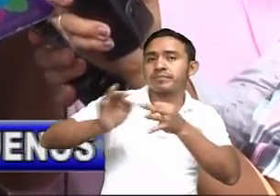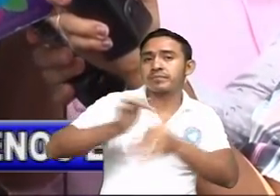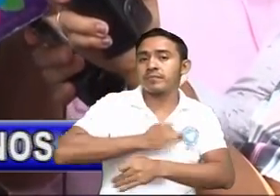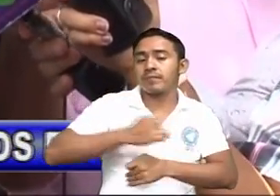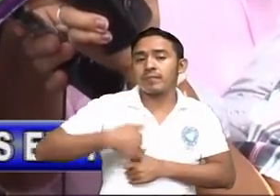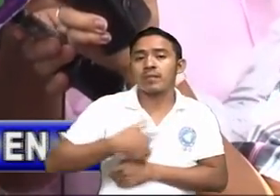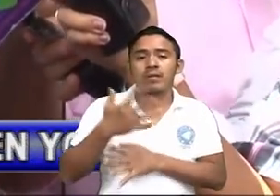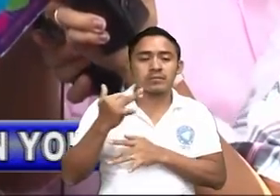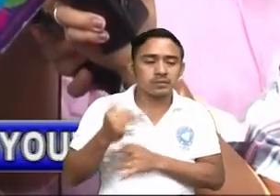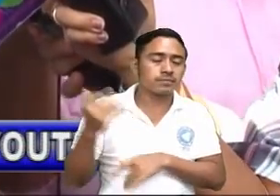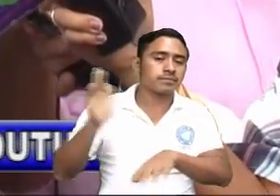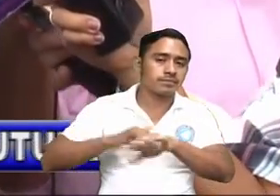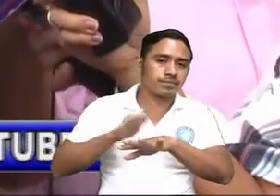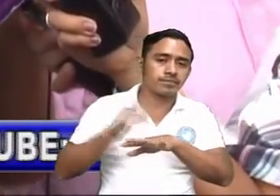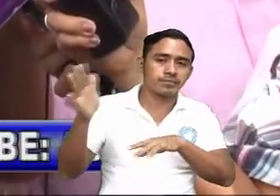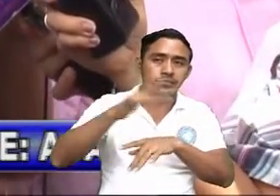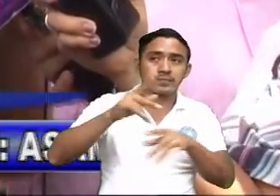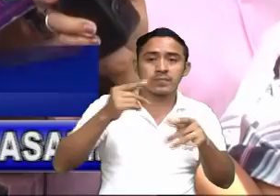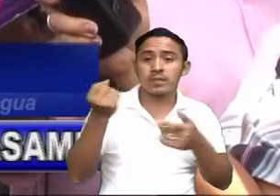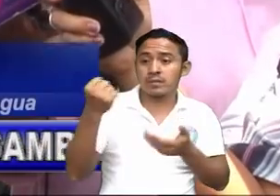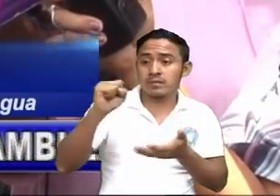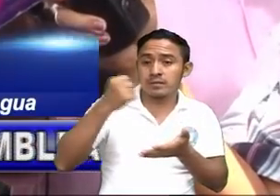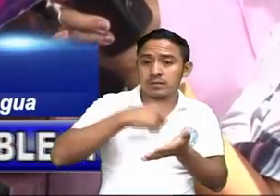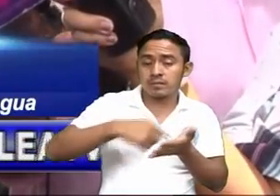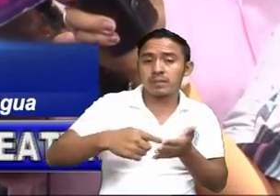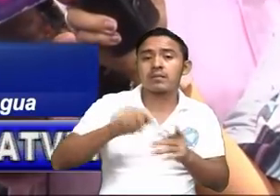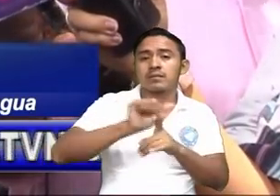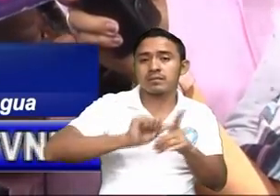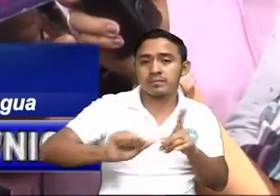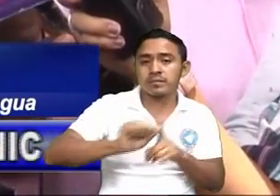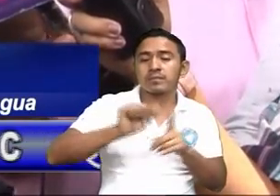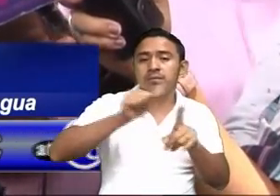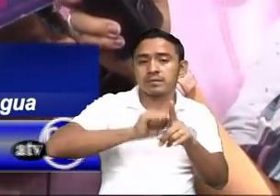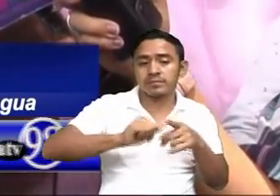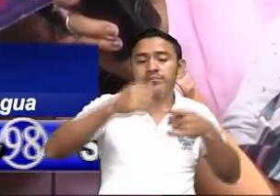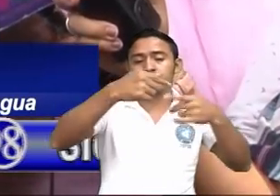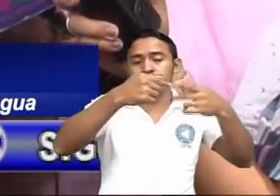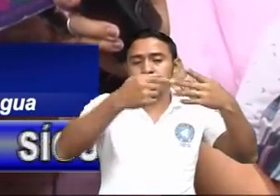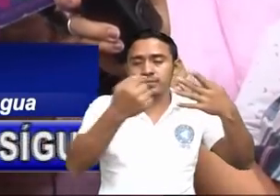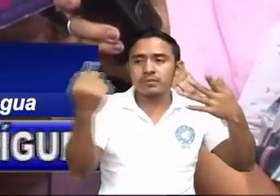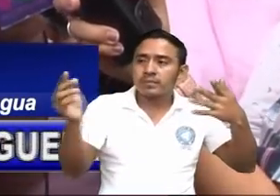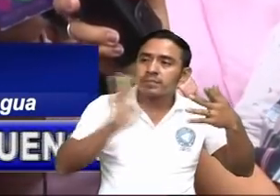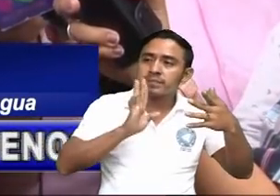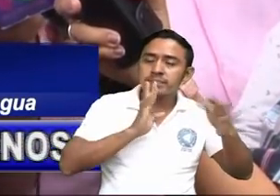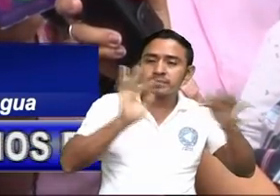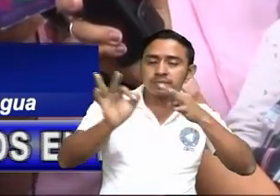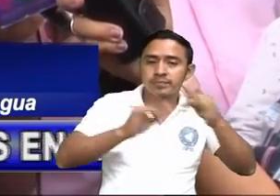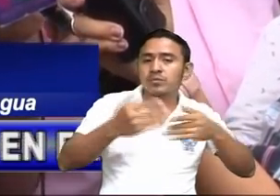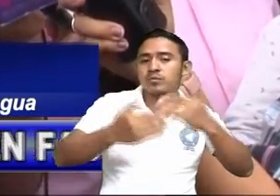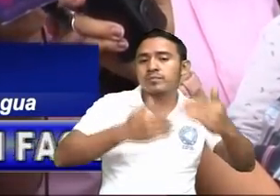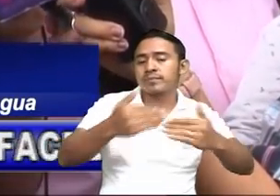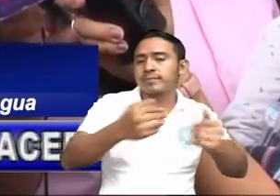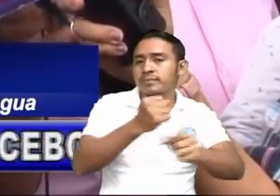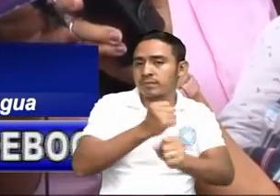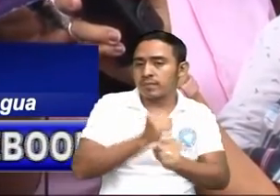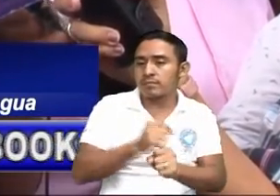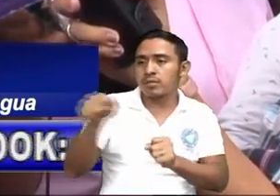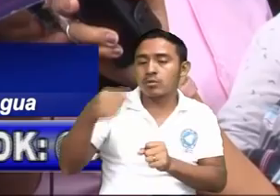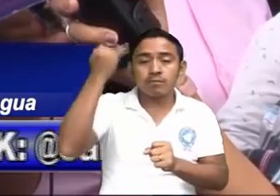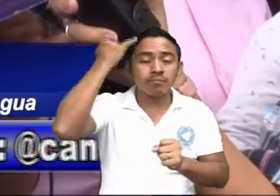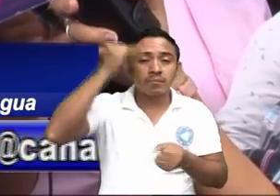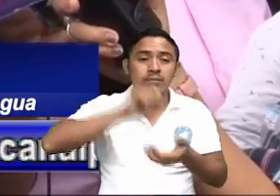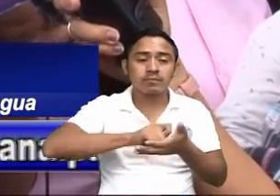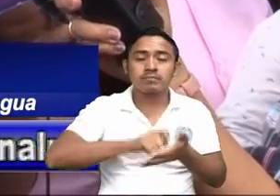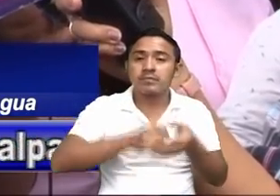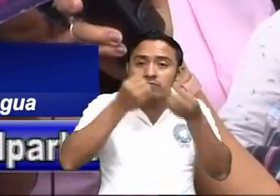les invitábamos a que toda la semana vamos a tener una asamblea de evaluación del proyecto, que se explique los avances del proyecto, y de esa manera ellos tengan